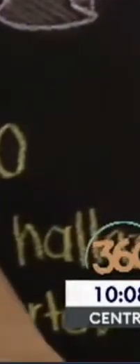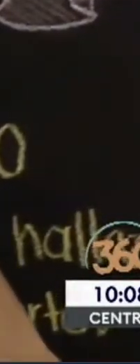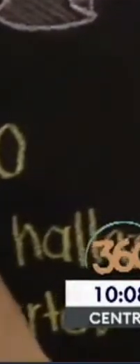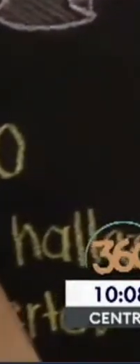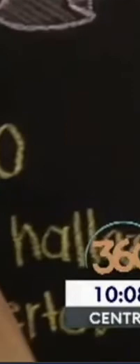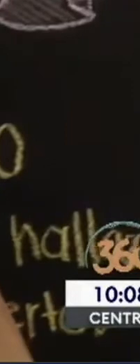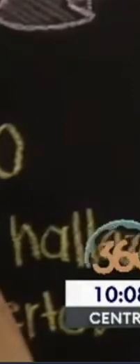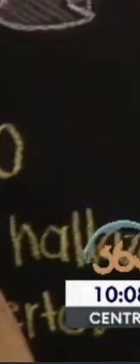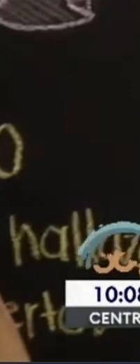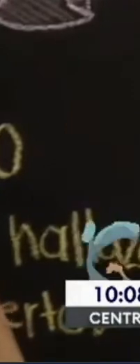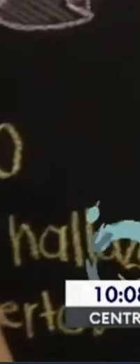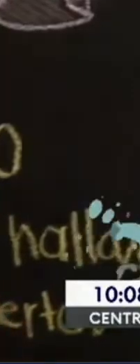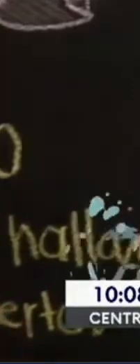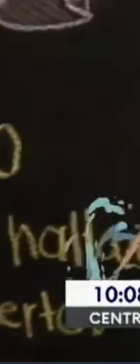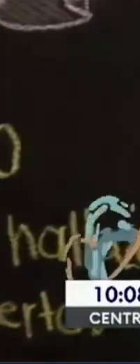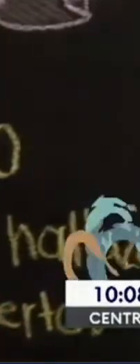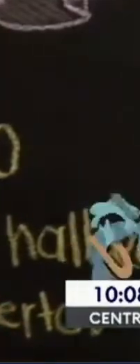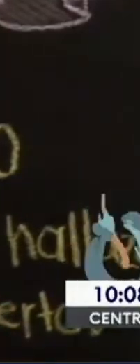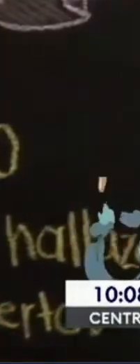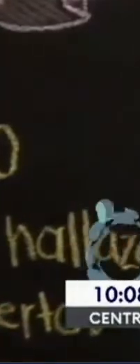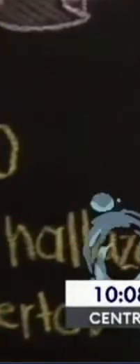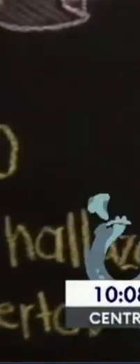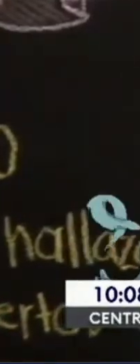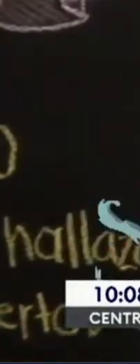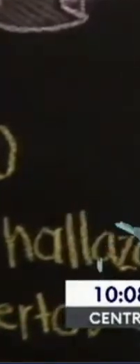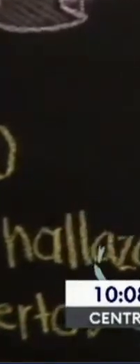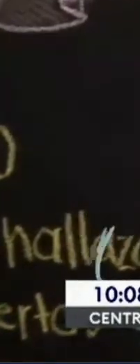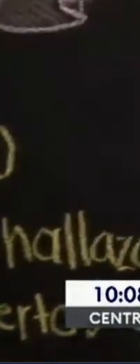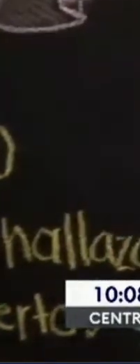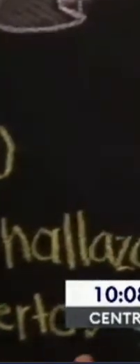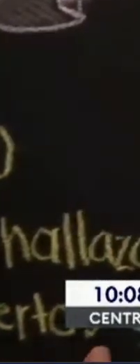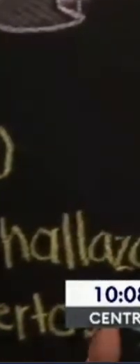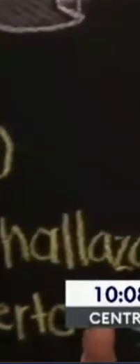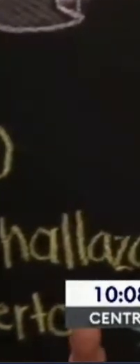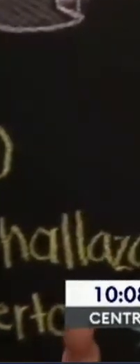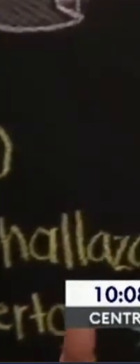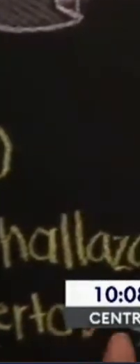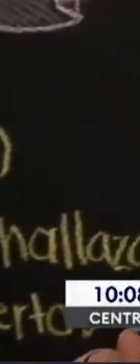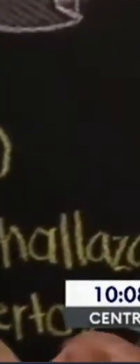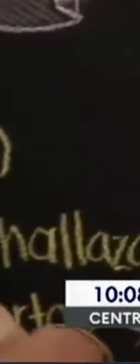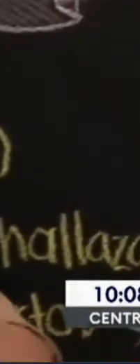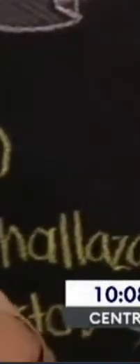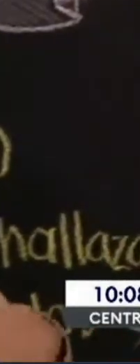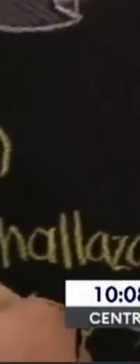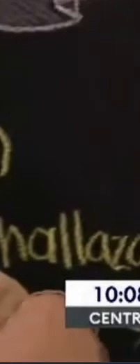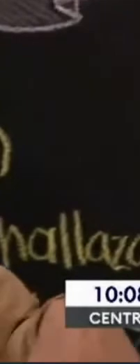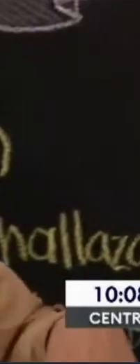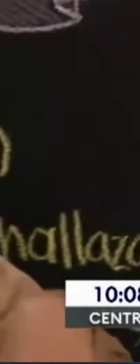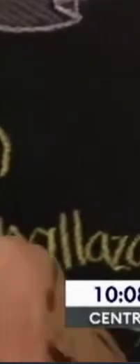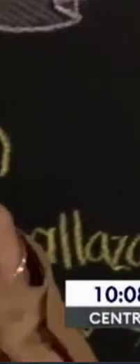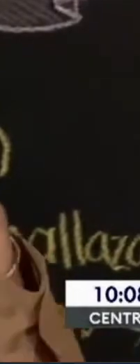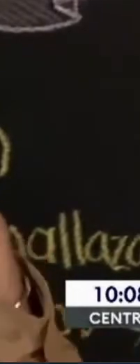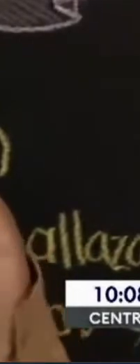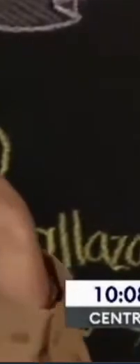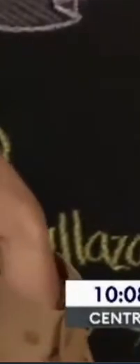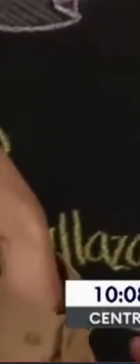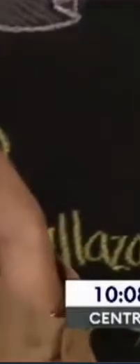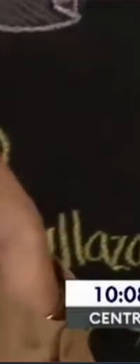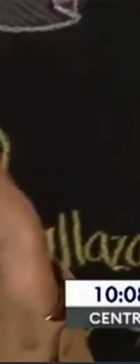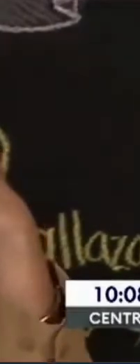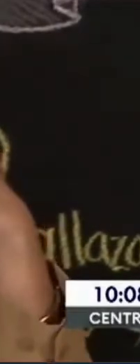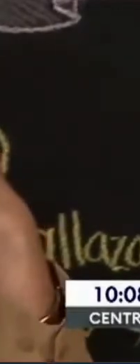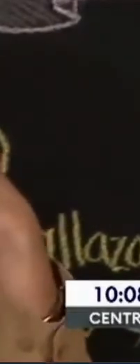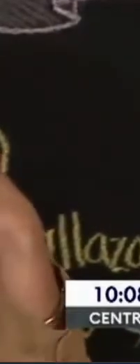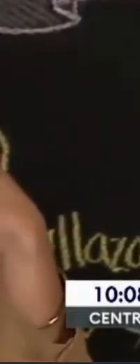que sólo con la mano migrante y además hay que recordar que enviaron a jon que debía ver el programa sembrando vida dijo ay